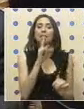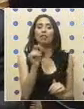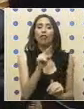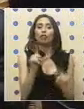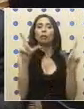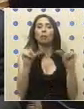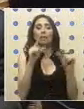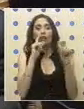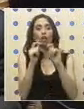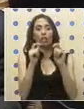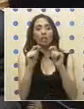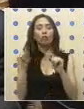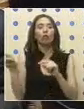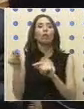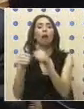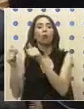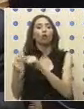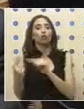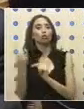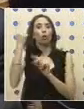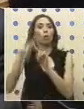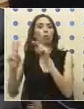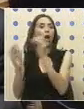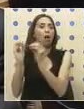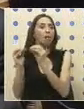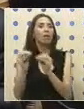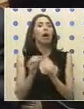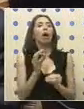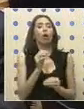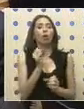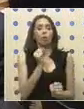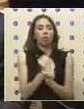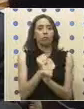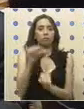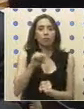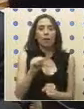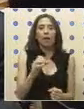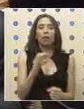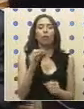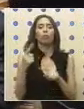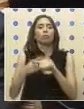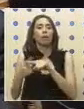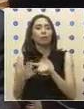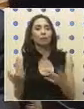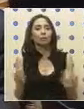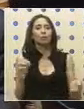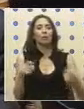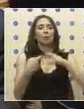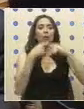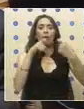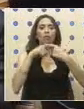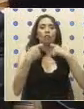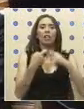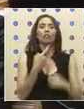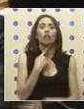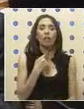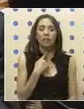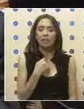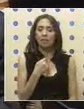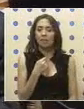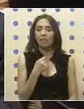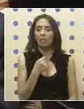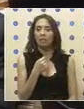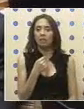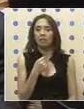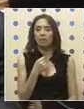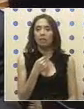los riesgos de discrecionalidad, de falta de prioridad, de arbitrariedad, de conflictos de interés, de perforación de